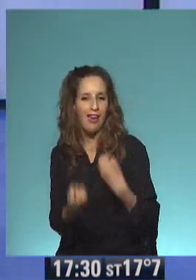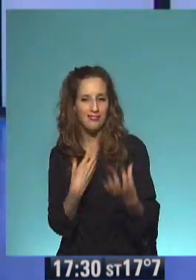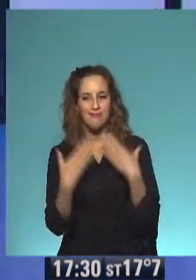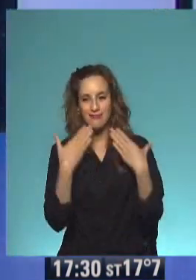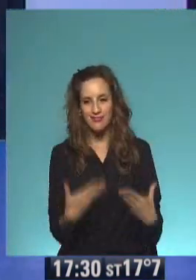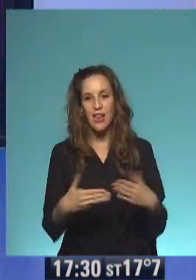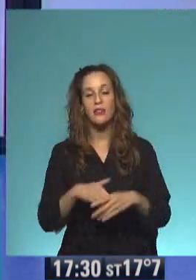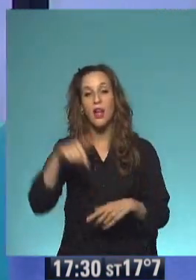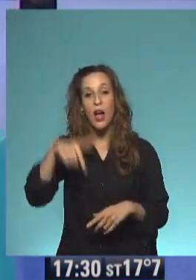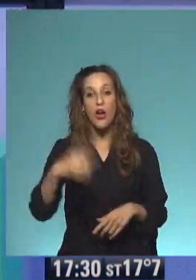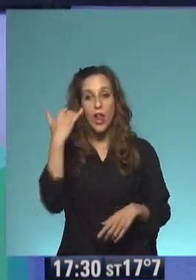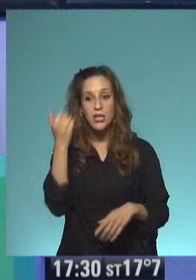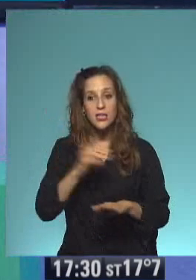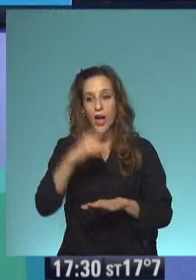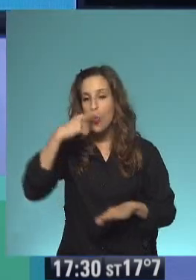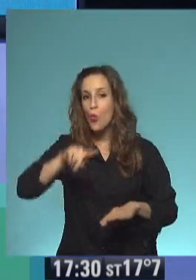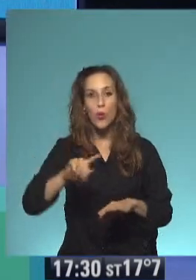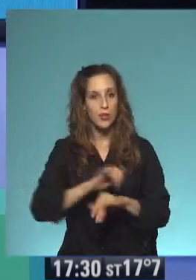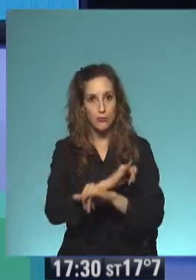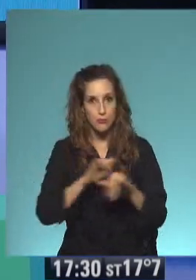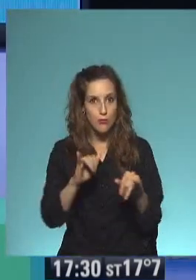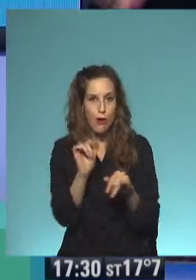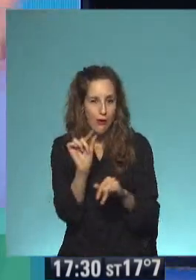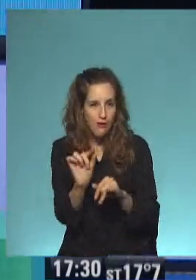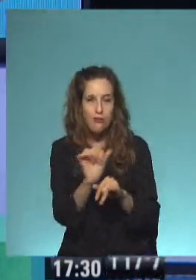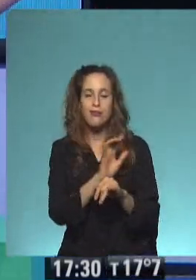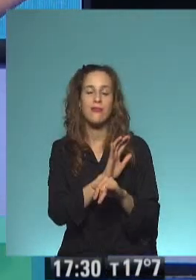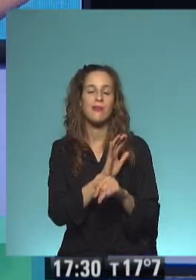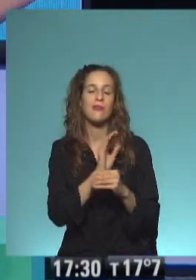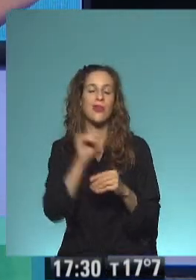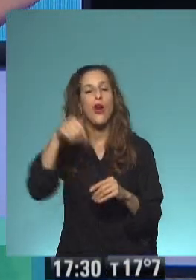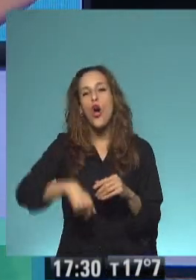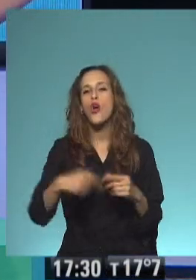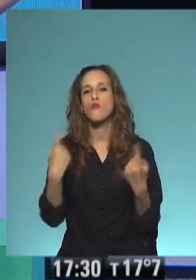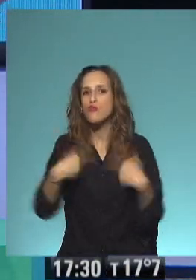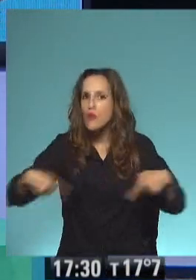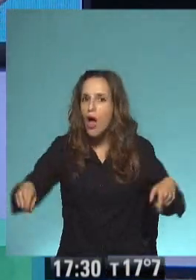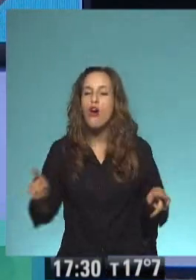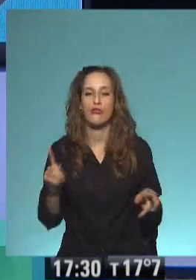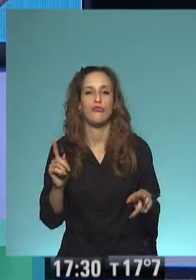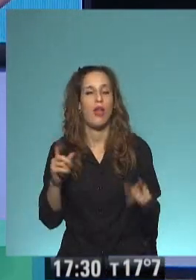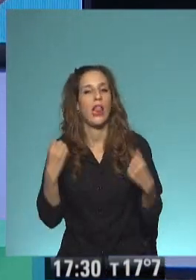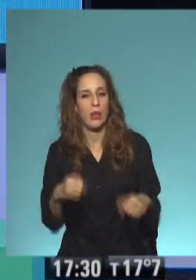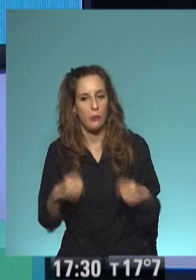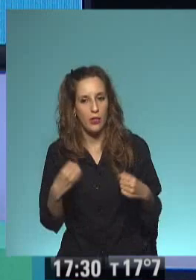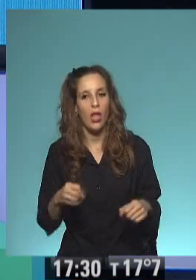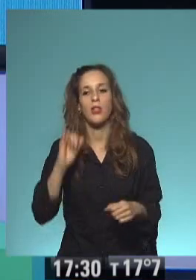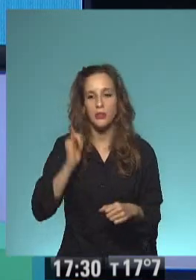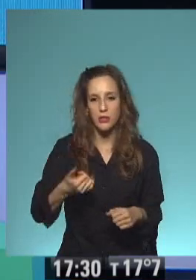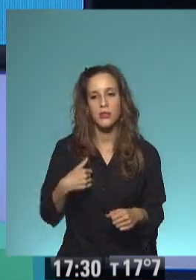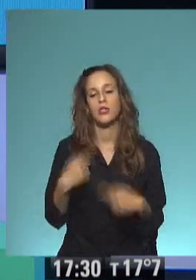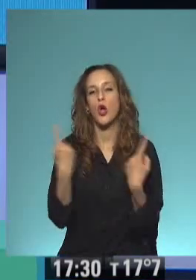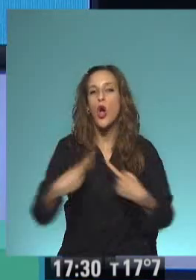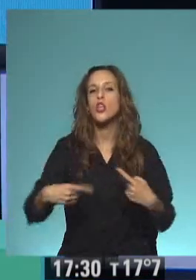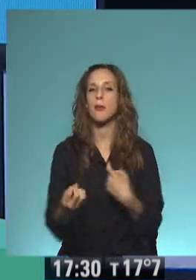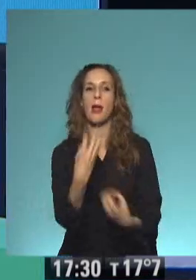ahora estamos llegando al último bloque porque hoy estuvimos viendo un montón de cosas. De todo. Exacto. Todo esto que nos compartieron y mucho más, ¿no